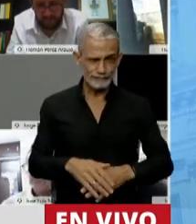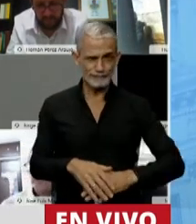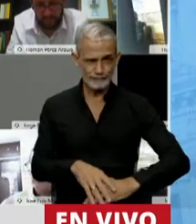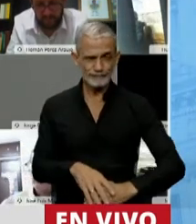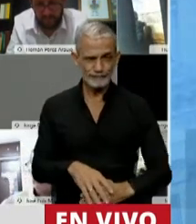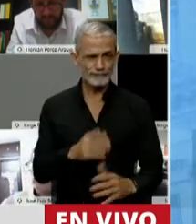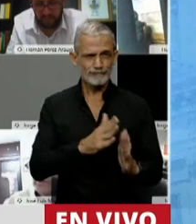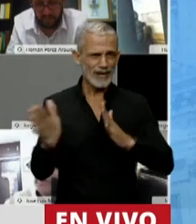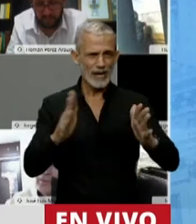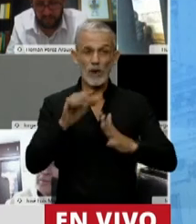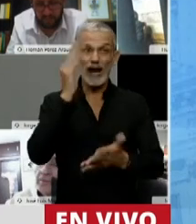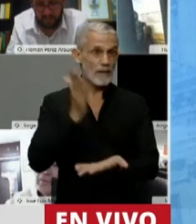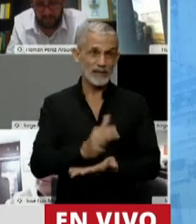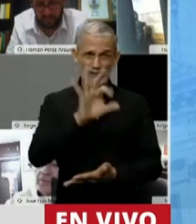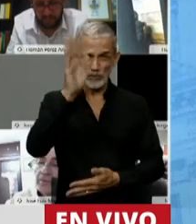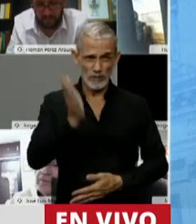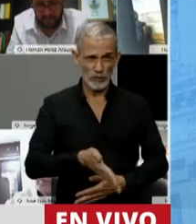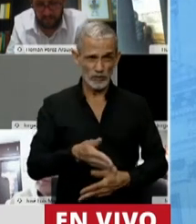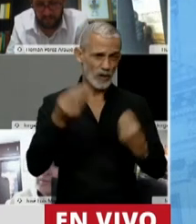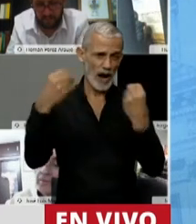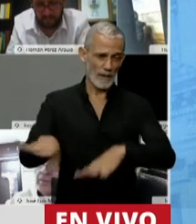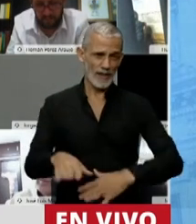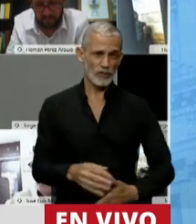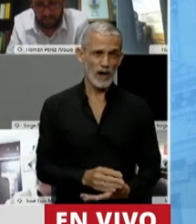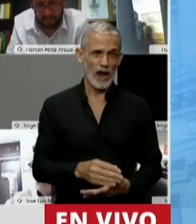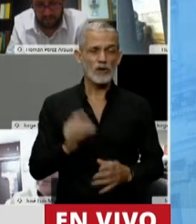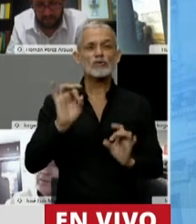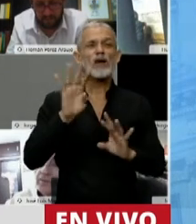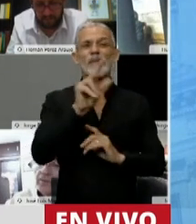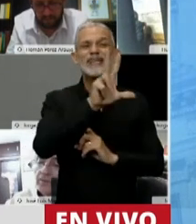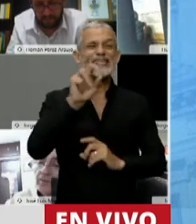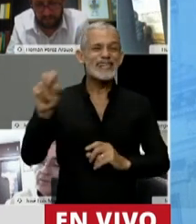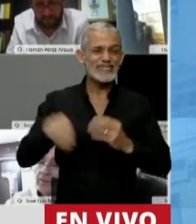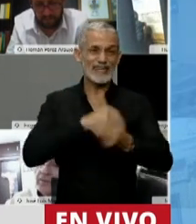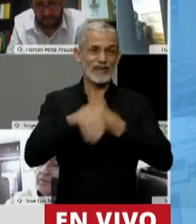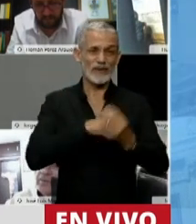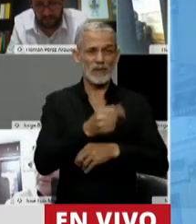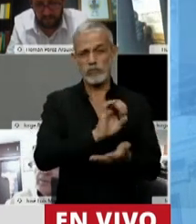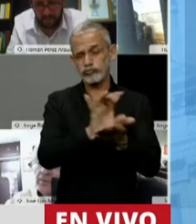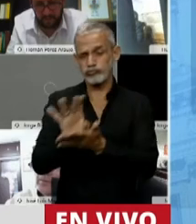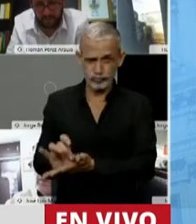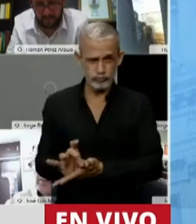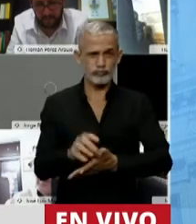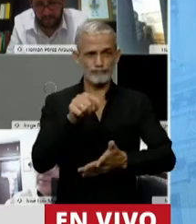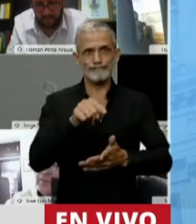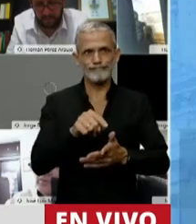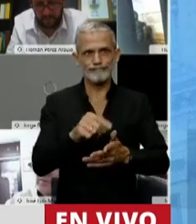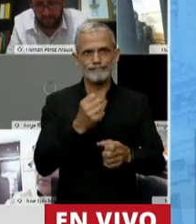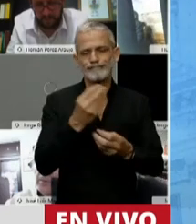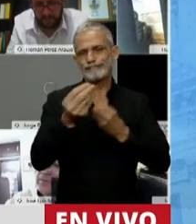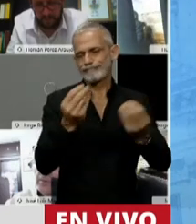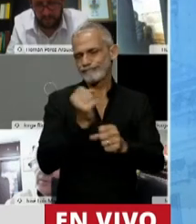el 50 por ciento de los jóvenes quedaron 300 familias desocupadas en esa época